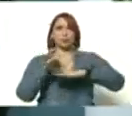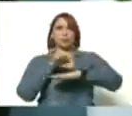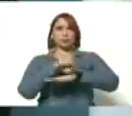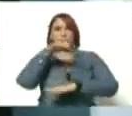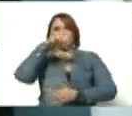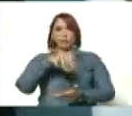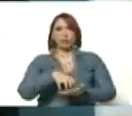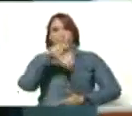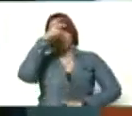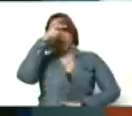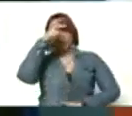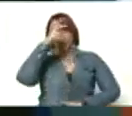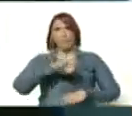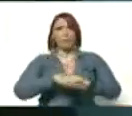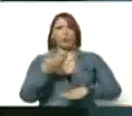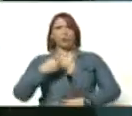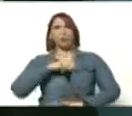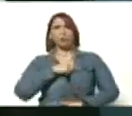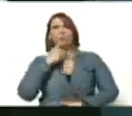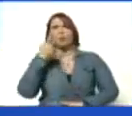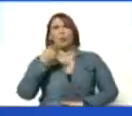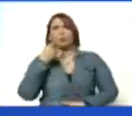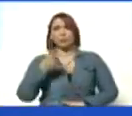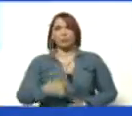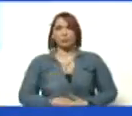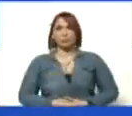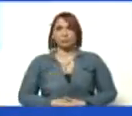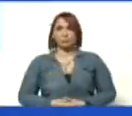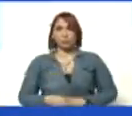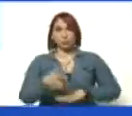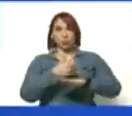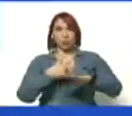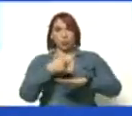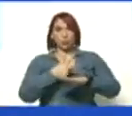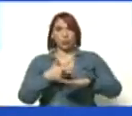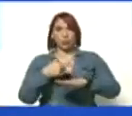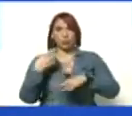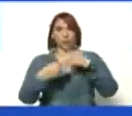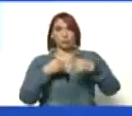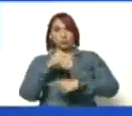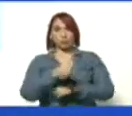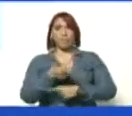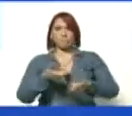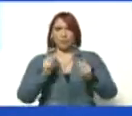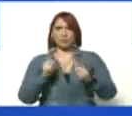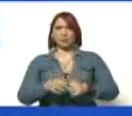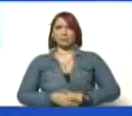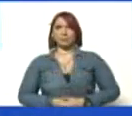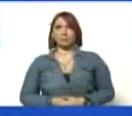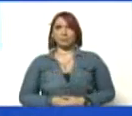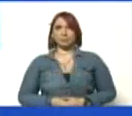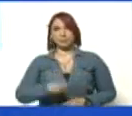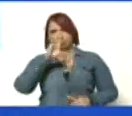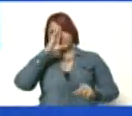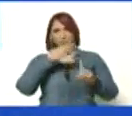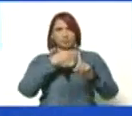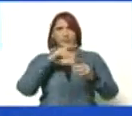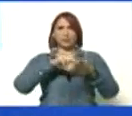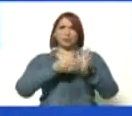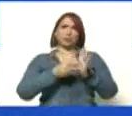Falcón, porque nuestras políticas del gobierno revolucionario nos permiten realmente apuntar a lo que